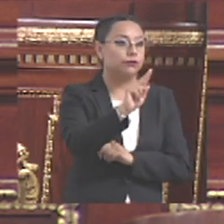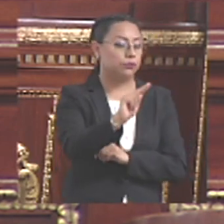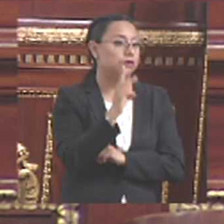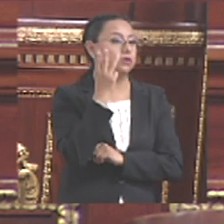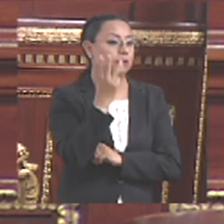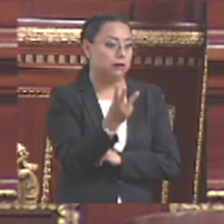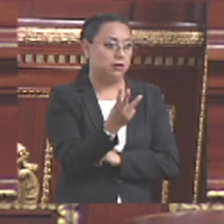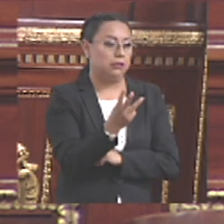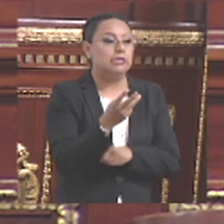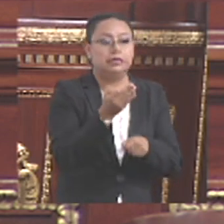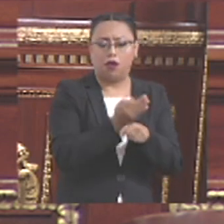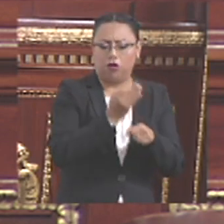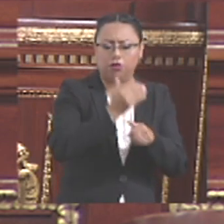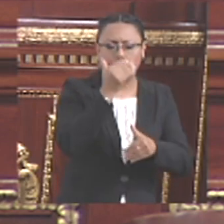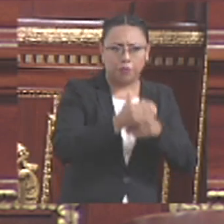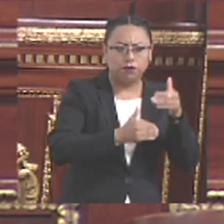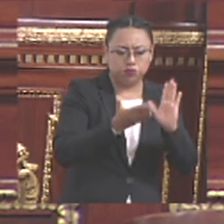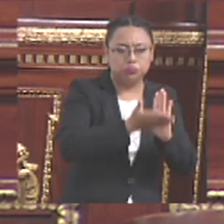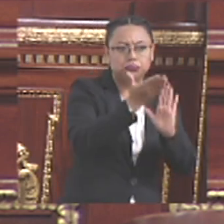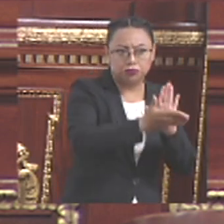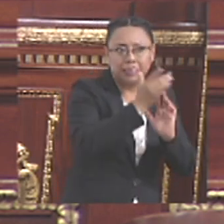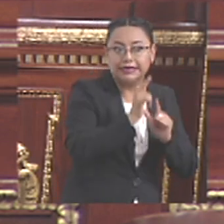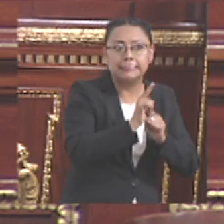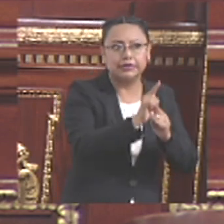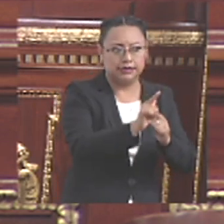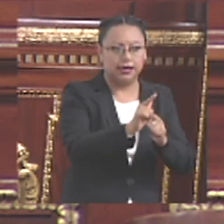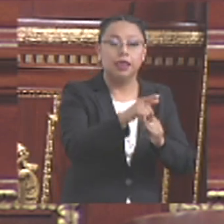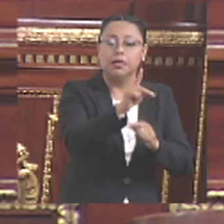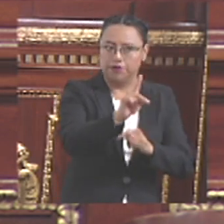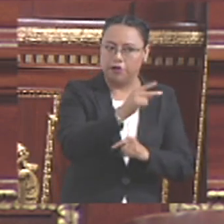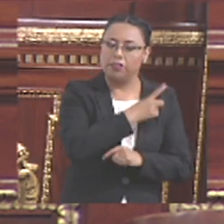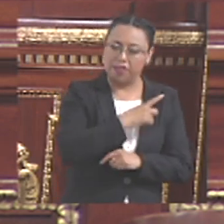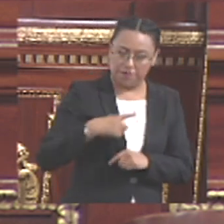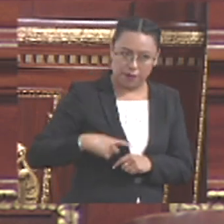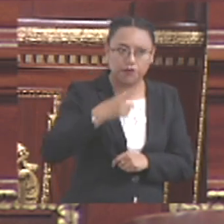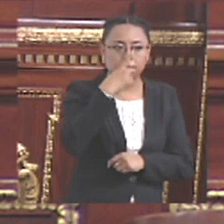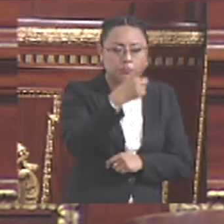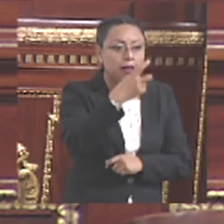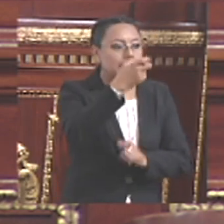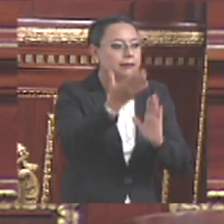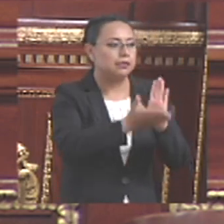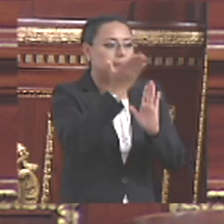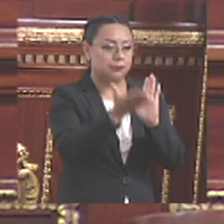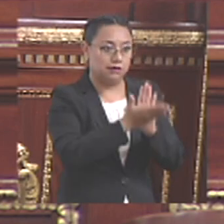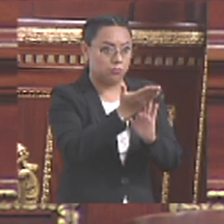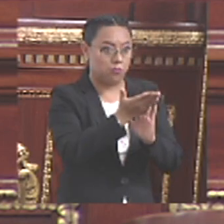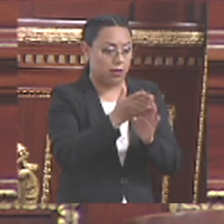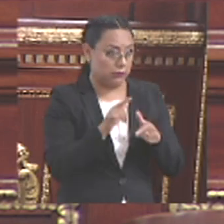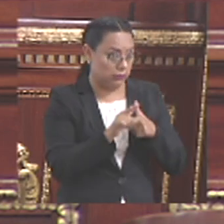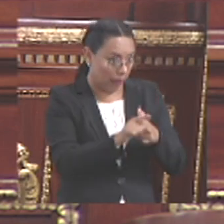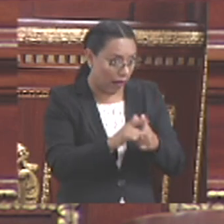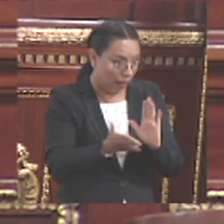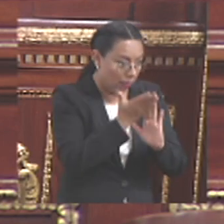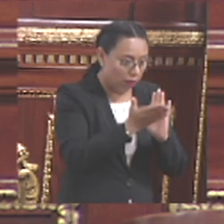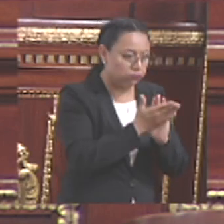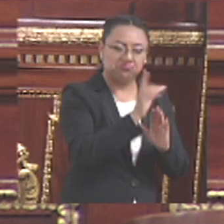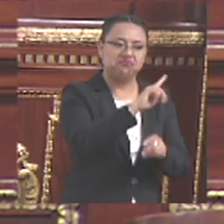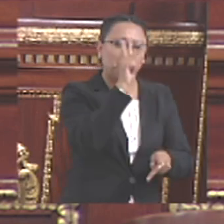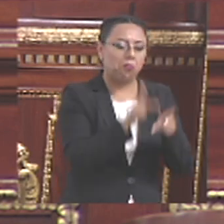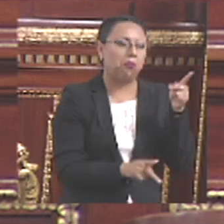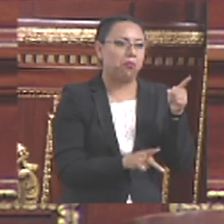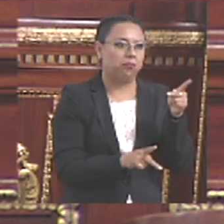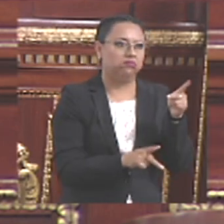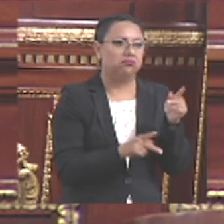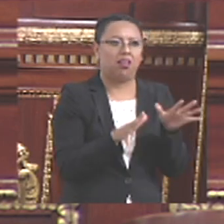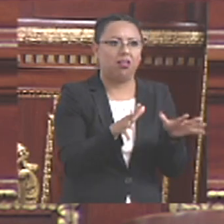5,283 en proceso de obra, que hay que decirlo, obras que están paradas o detenidas, y